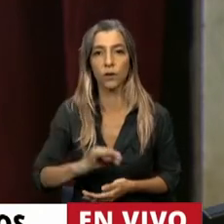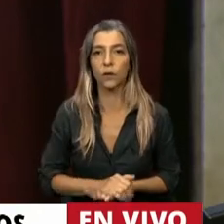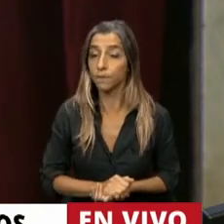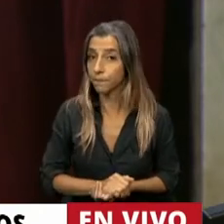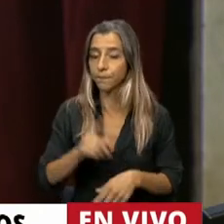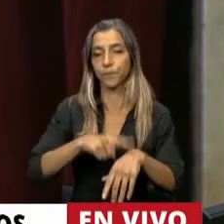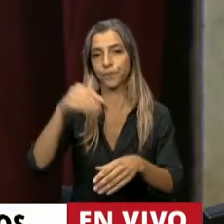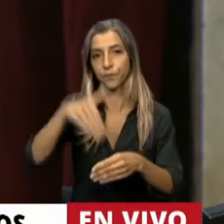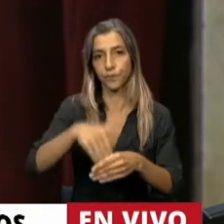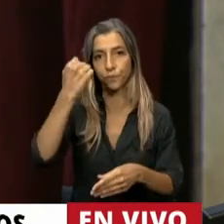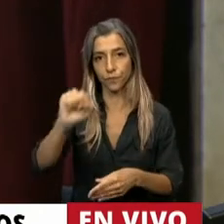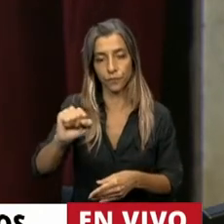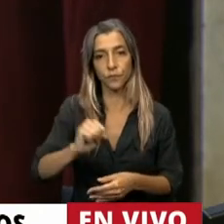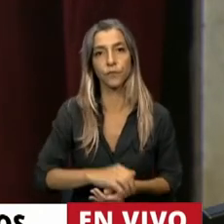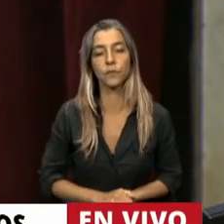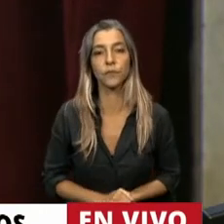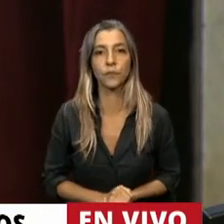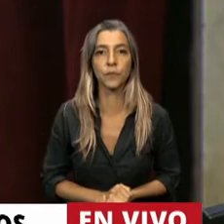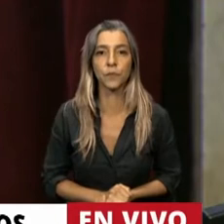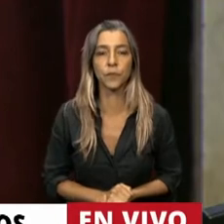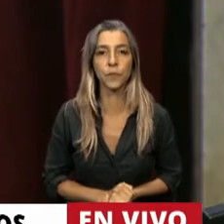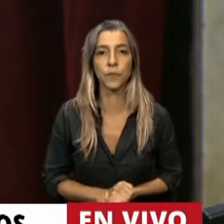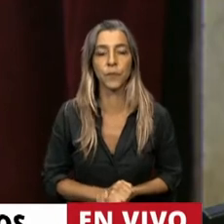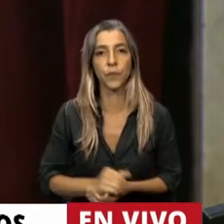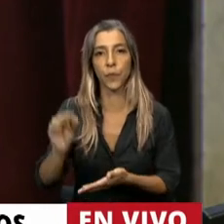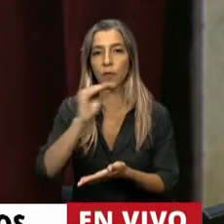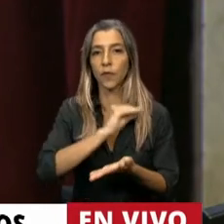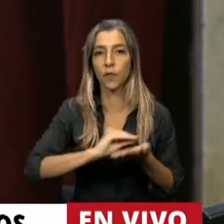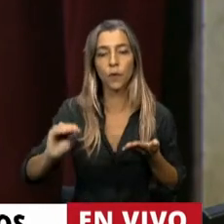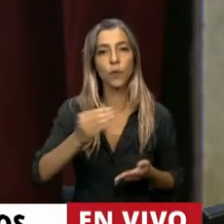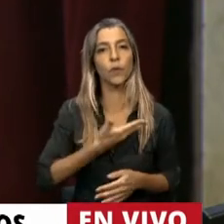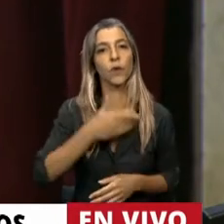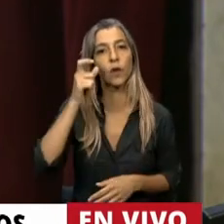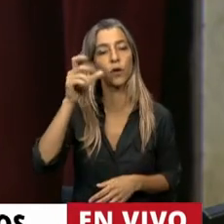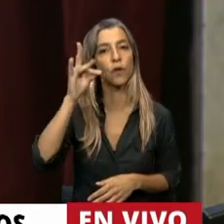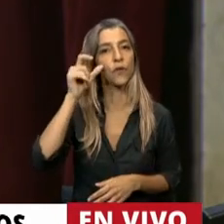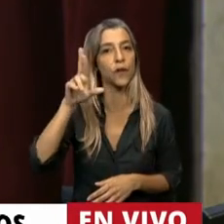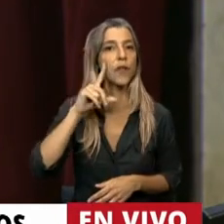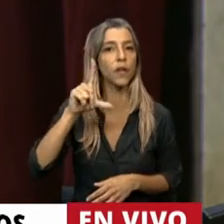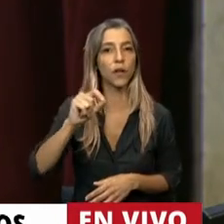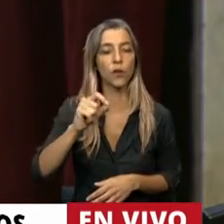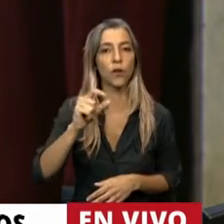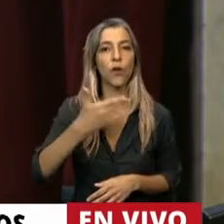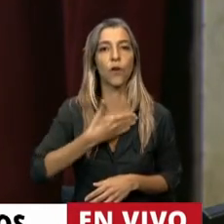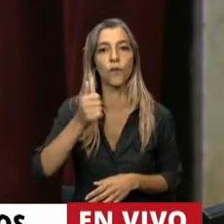ausente a la hora de votar diputado federico fazio lee